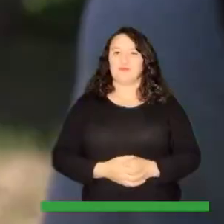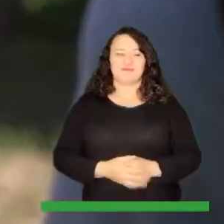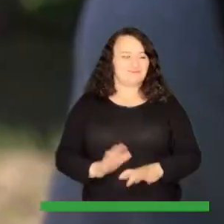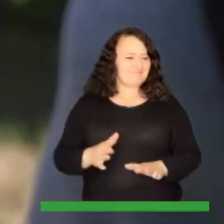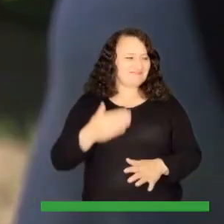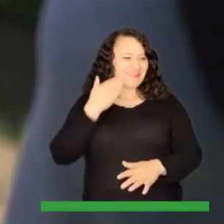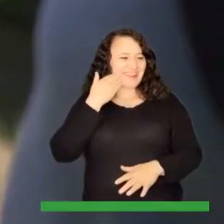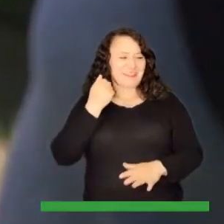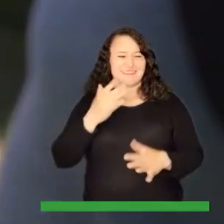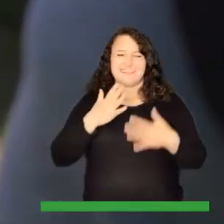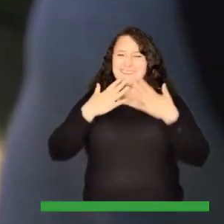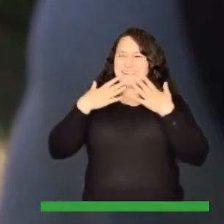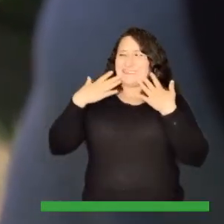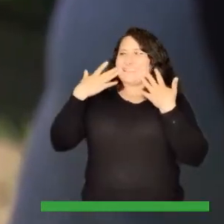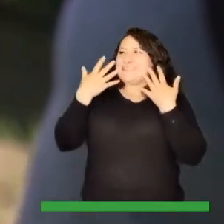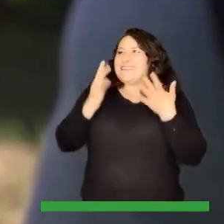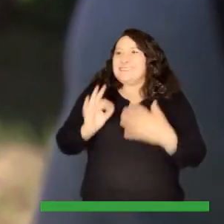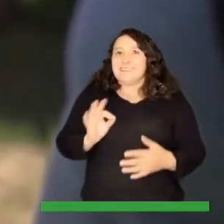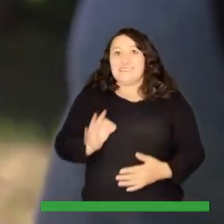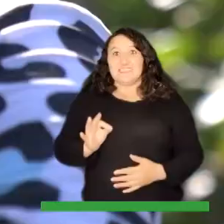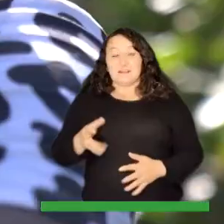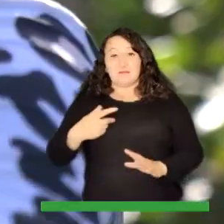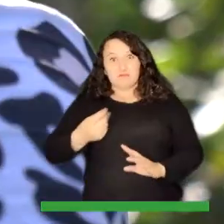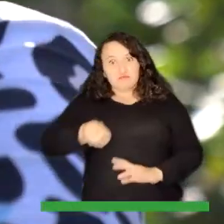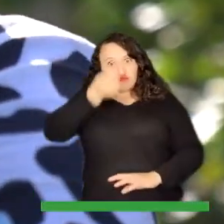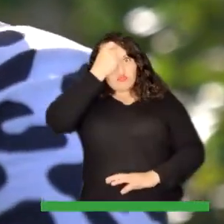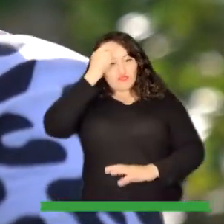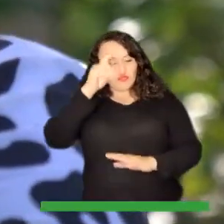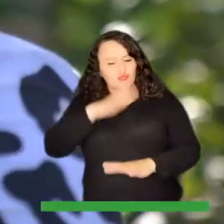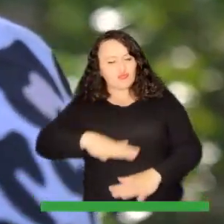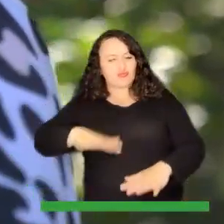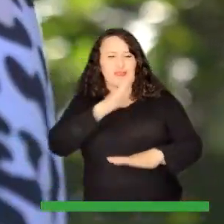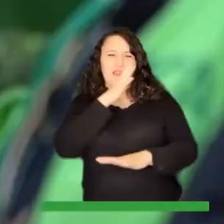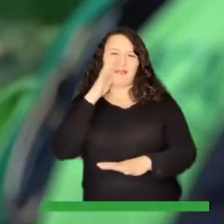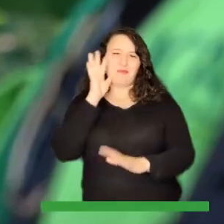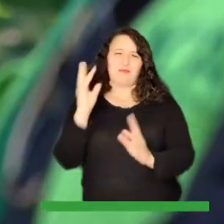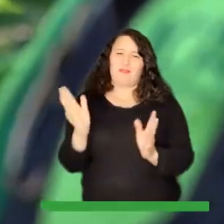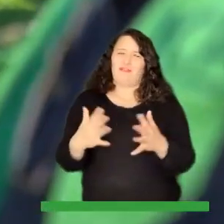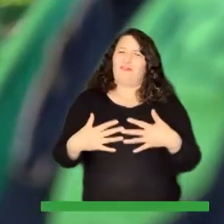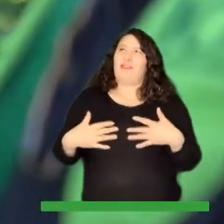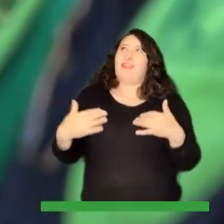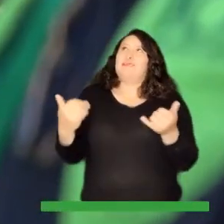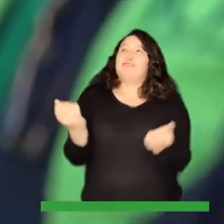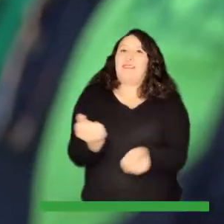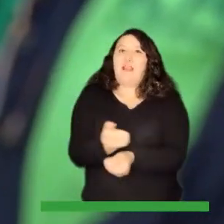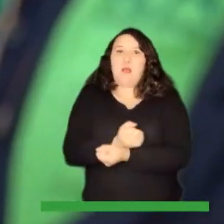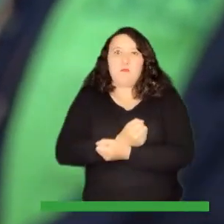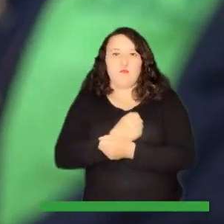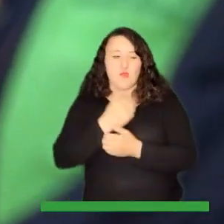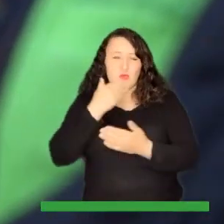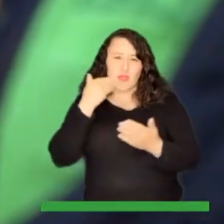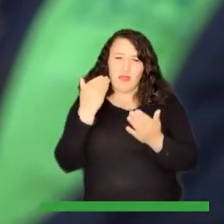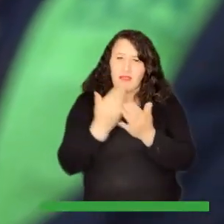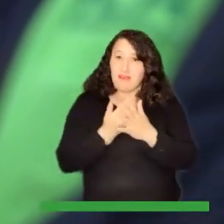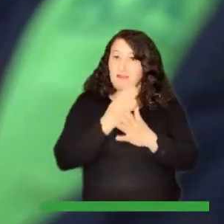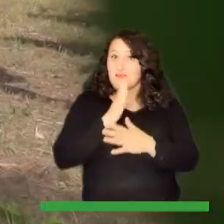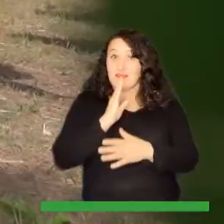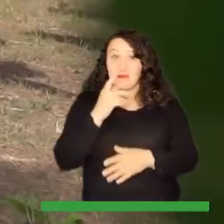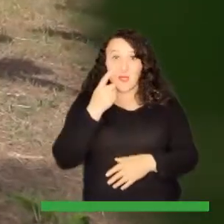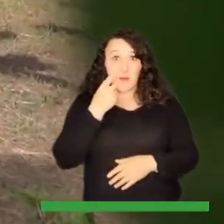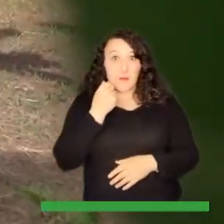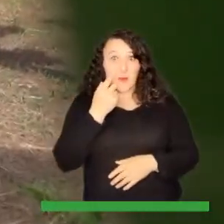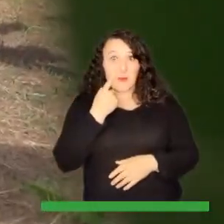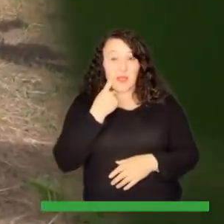Merlinda sonríe desafanadamente todo el tiempo y sus memorias en el campo siempre están cargadas de felicidad, de amor y agradecimiento con su